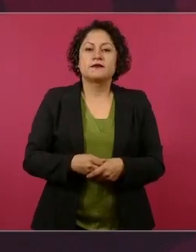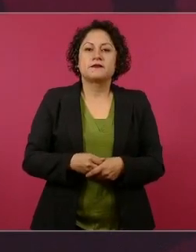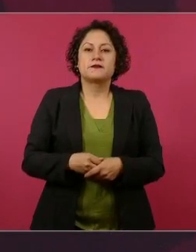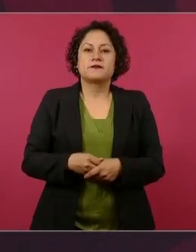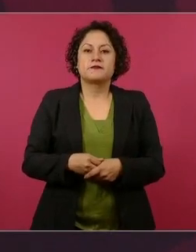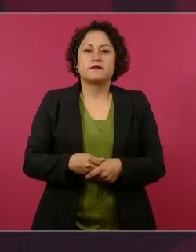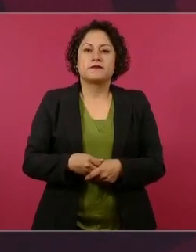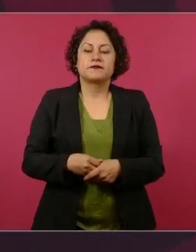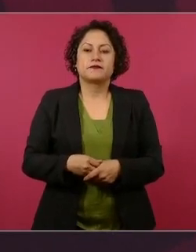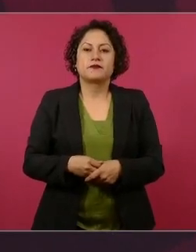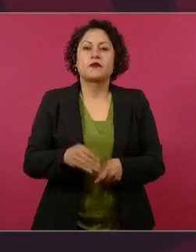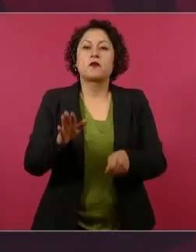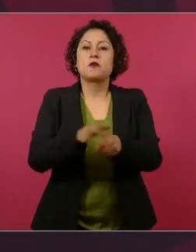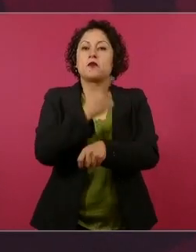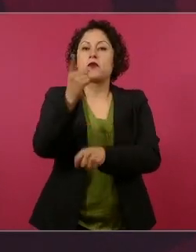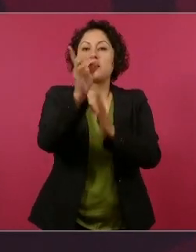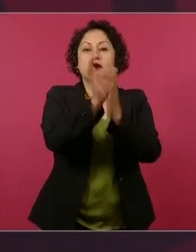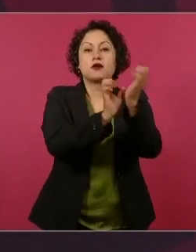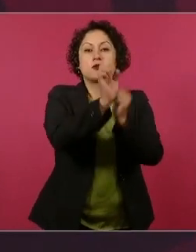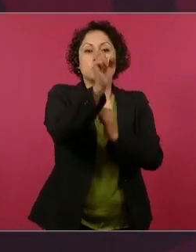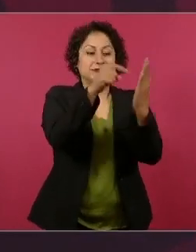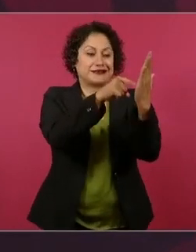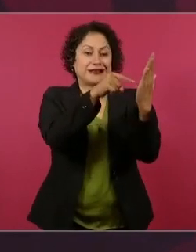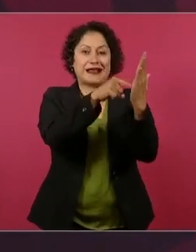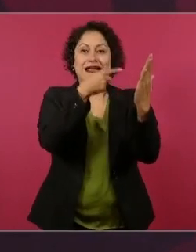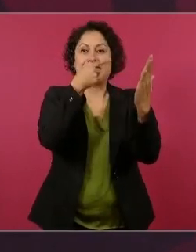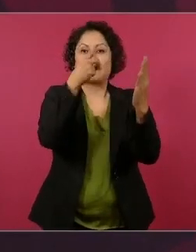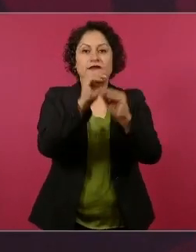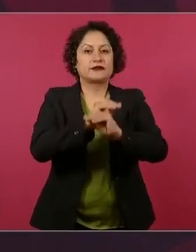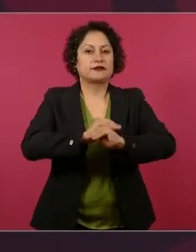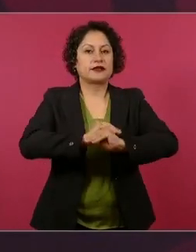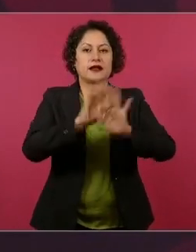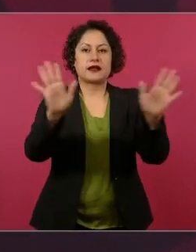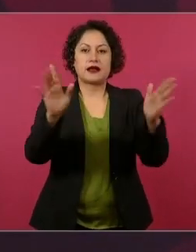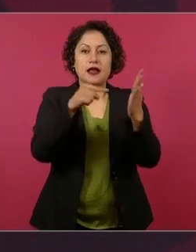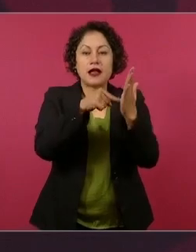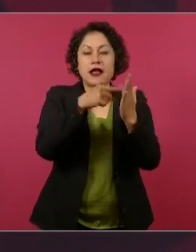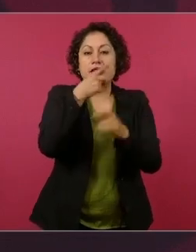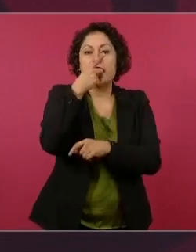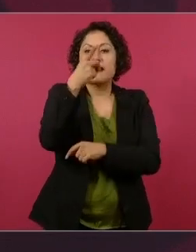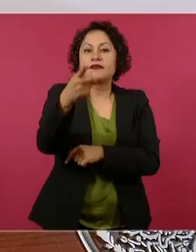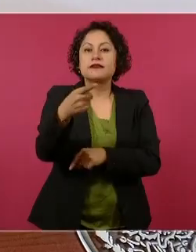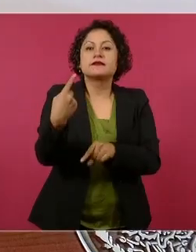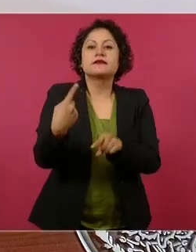la Constitución es muy clara en eso. Corresponde a las autoridades electorales